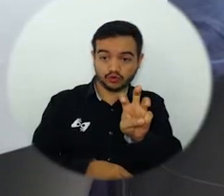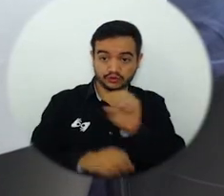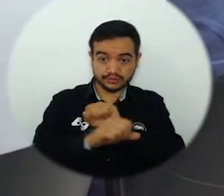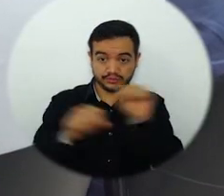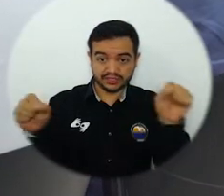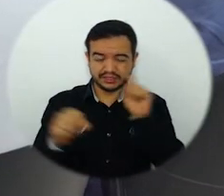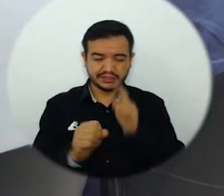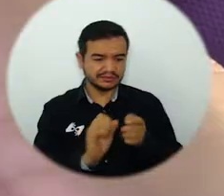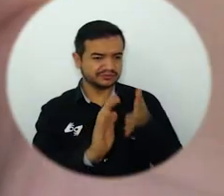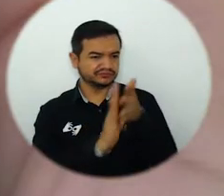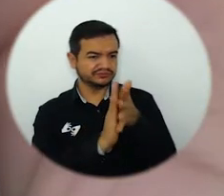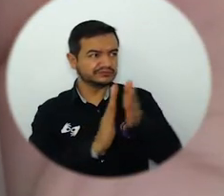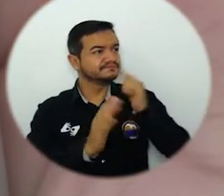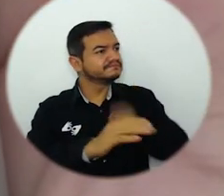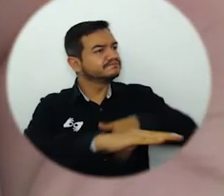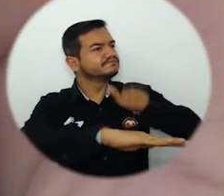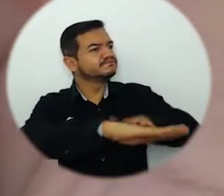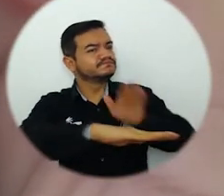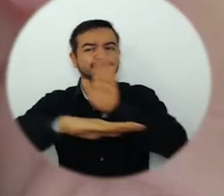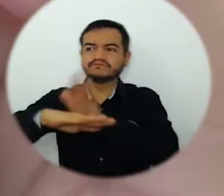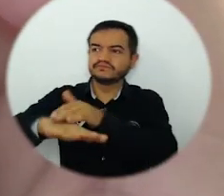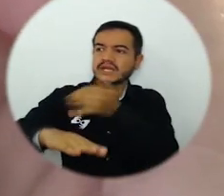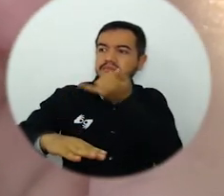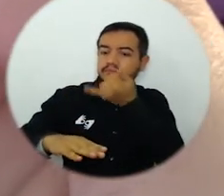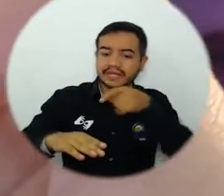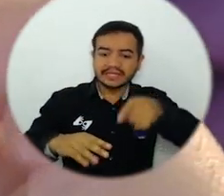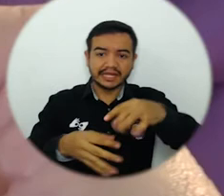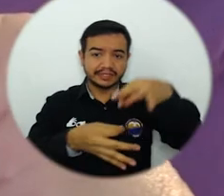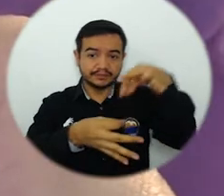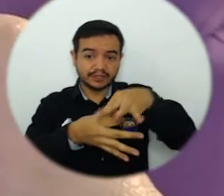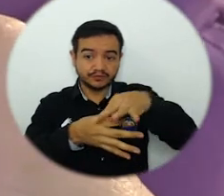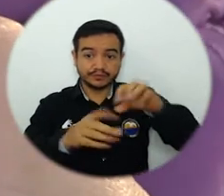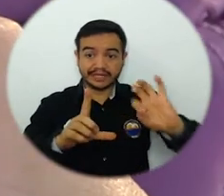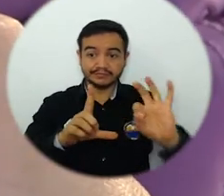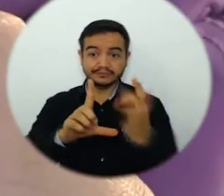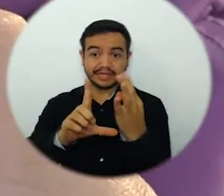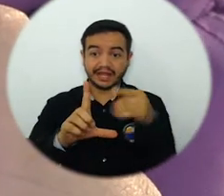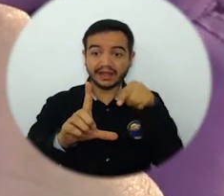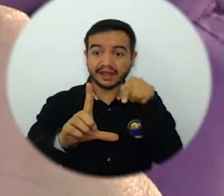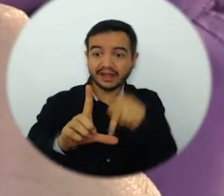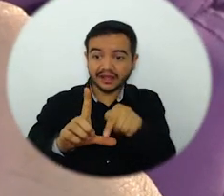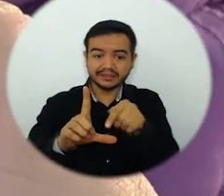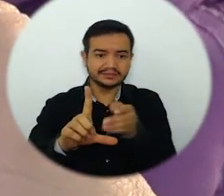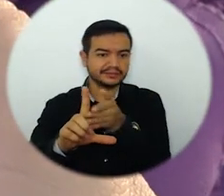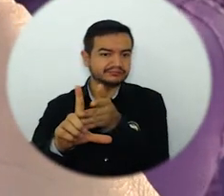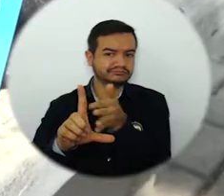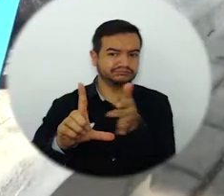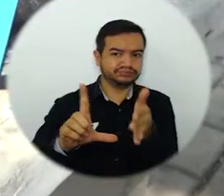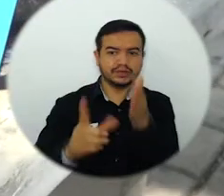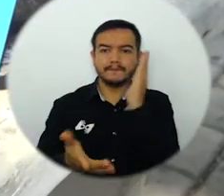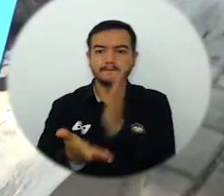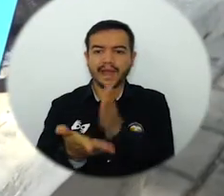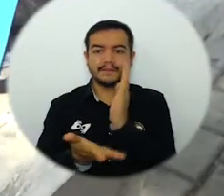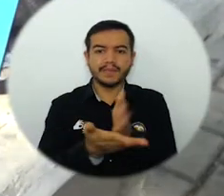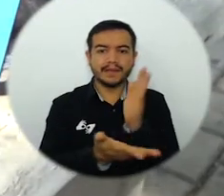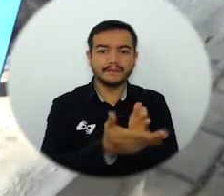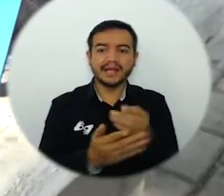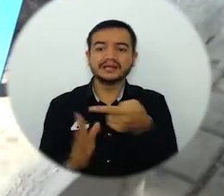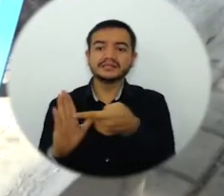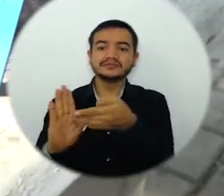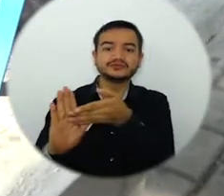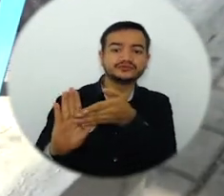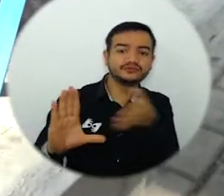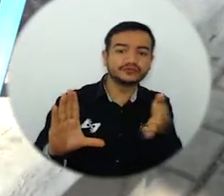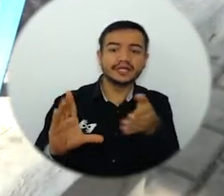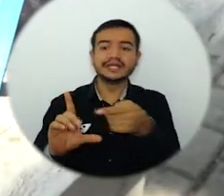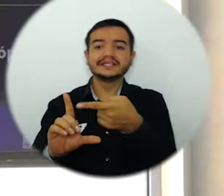reporte acerca de la intermitencia expresa de la plataforma de votaciones por más de 120 minutos continuos desde el inicio del proceso